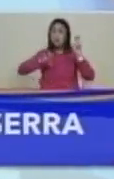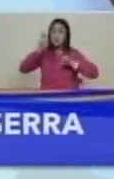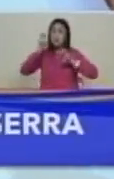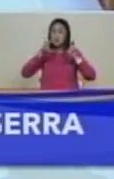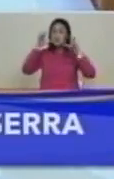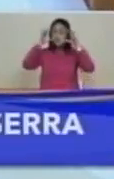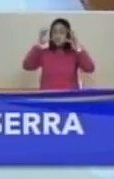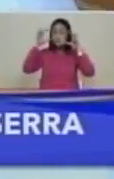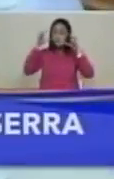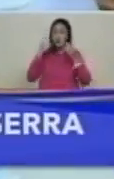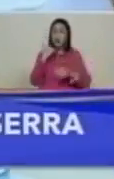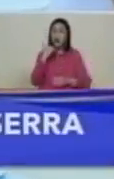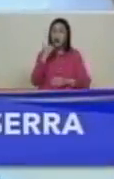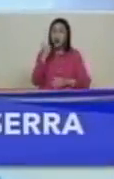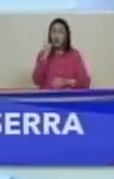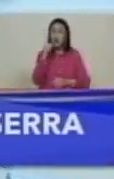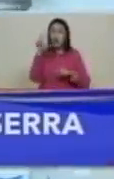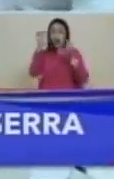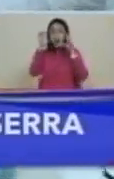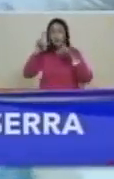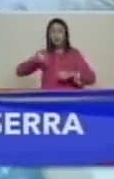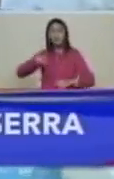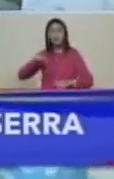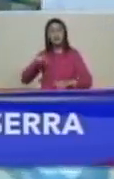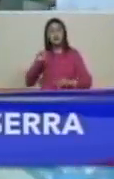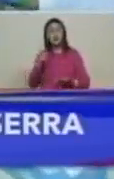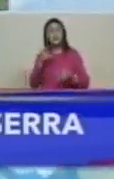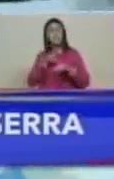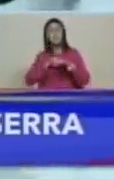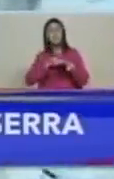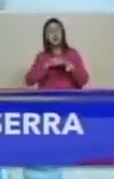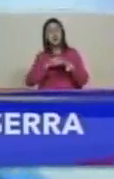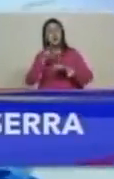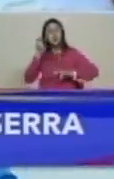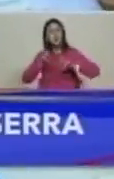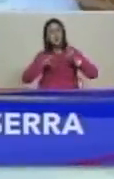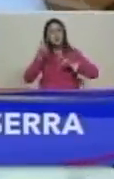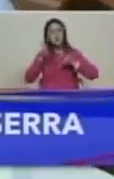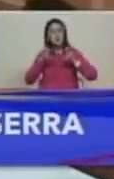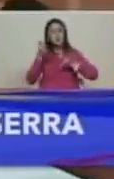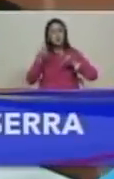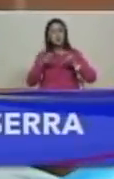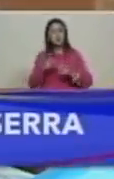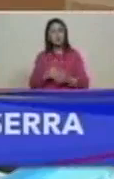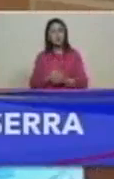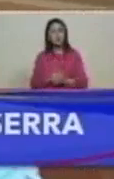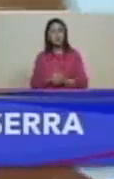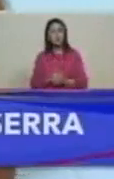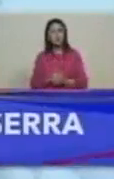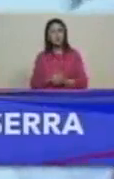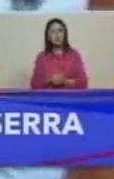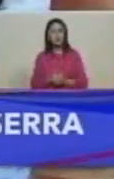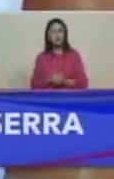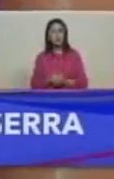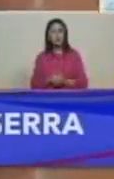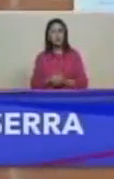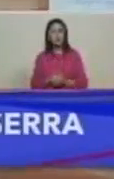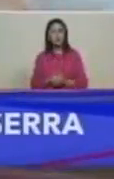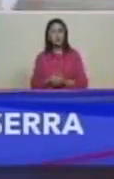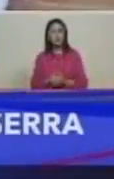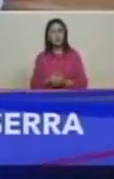visual, tenemos la asistencia del médico, donde él va a evaluar todo el circuito y él va a determinar si algún niño